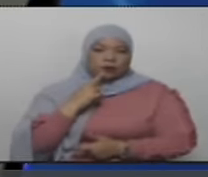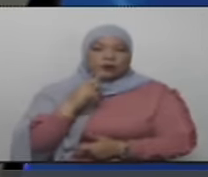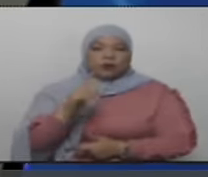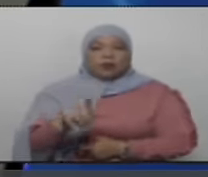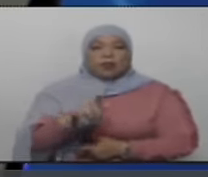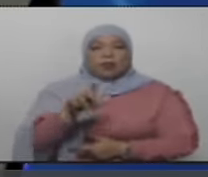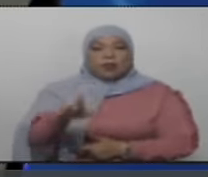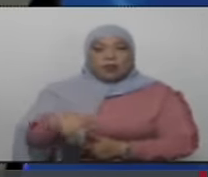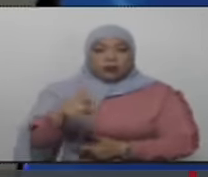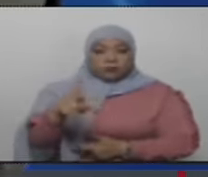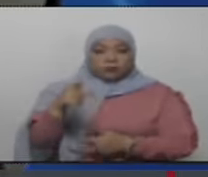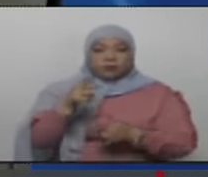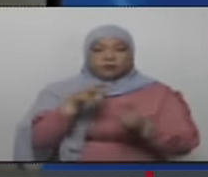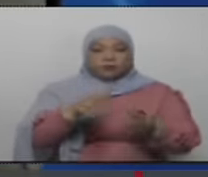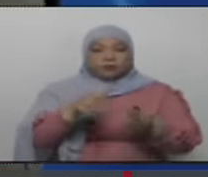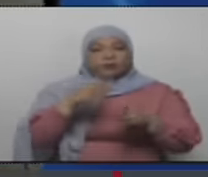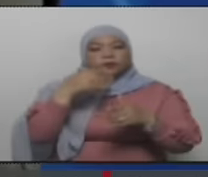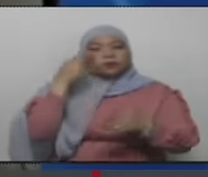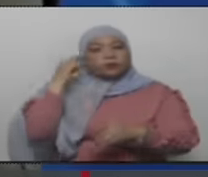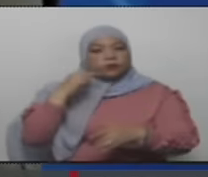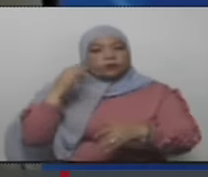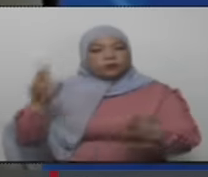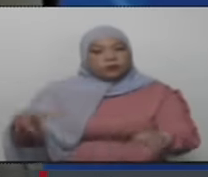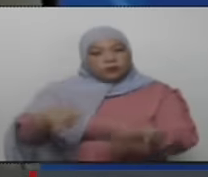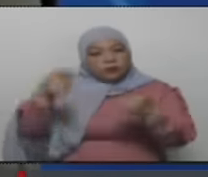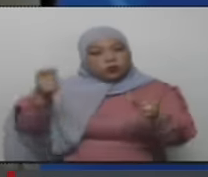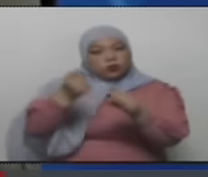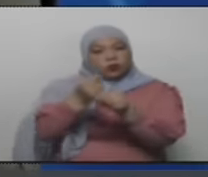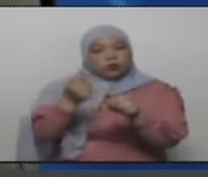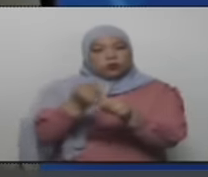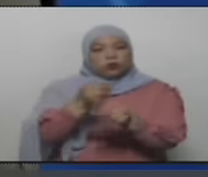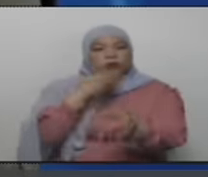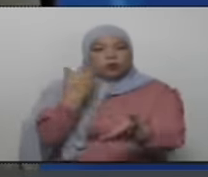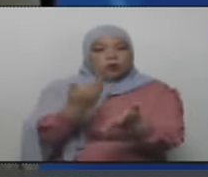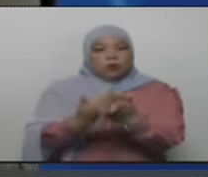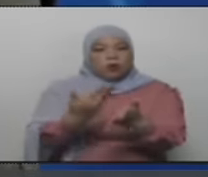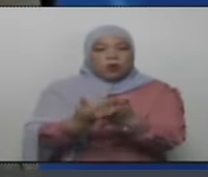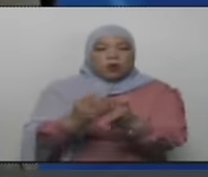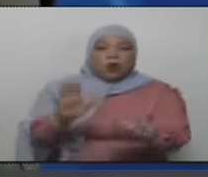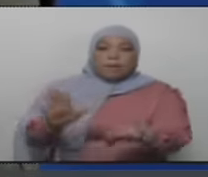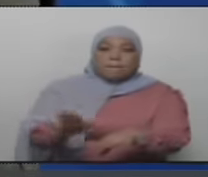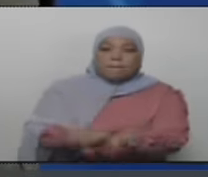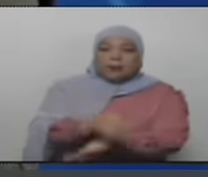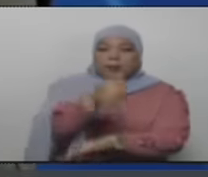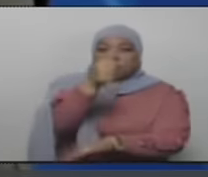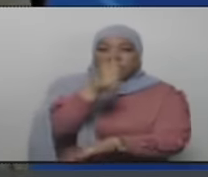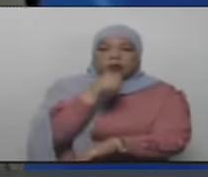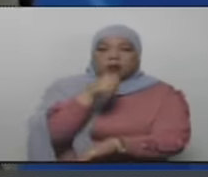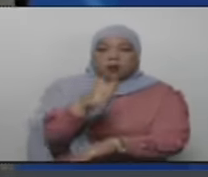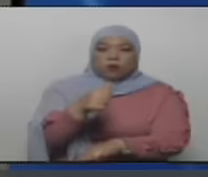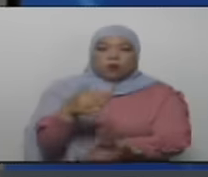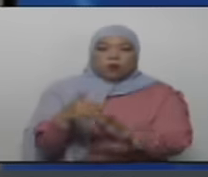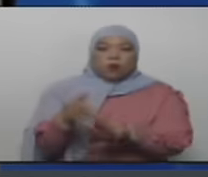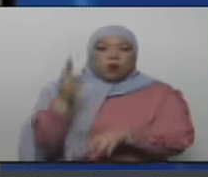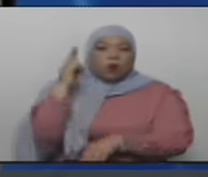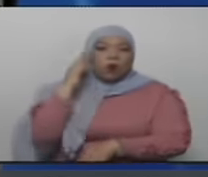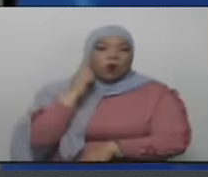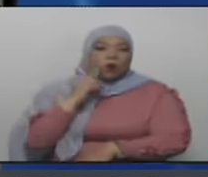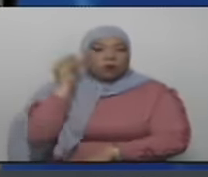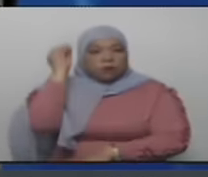Tercera República, Bolívar enarbola la tesis, la doctrina principal del